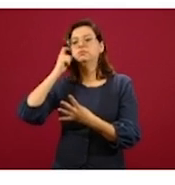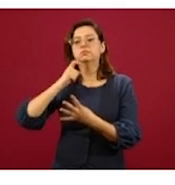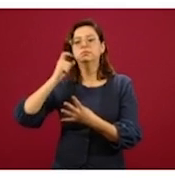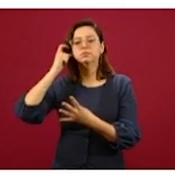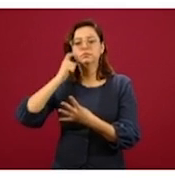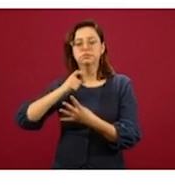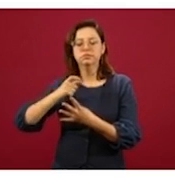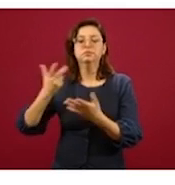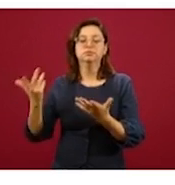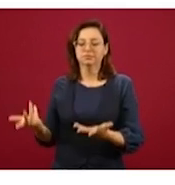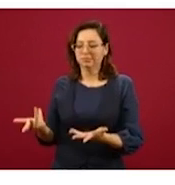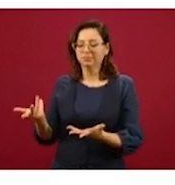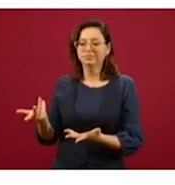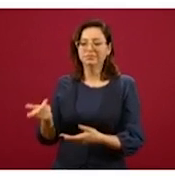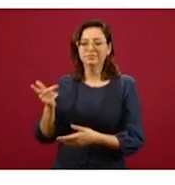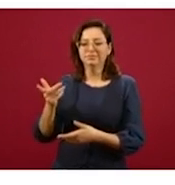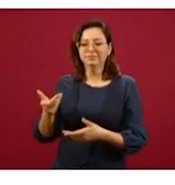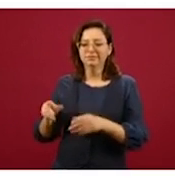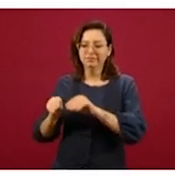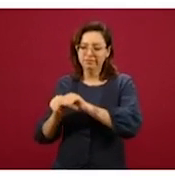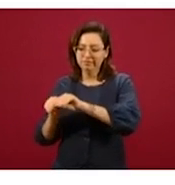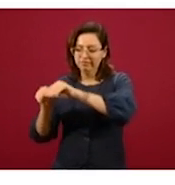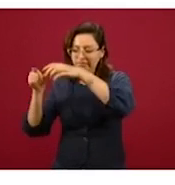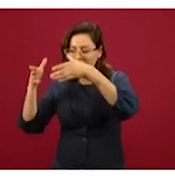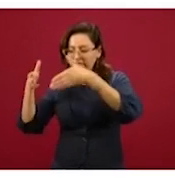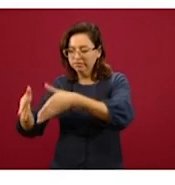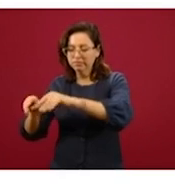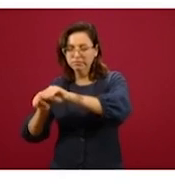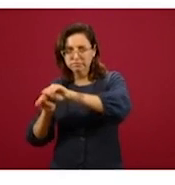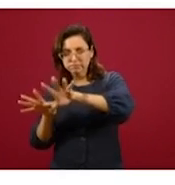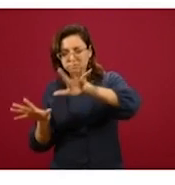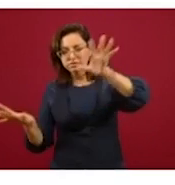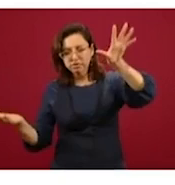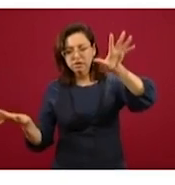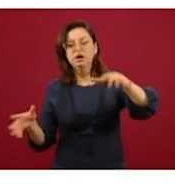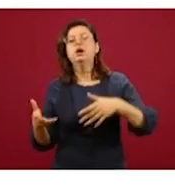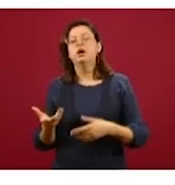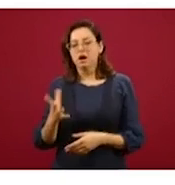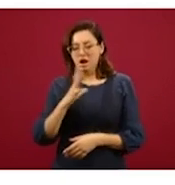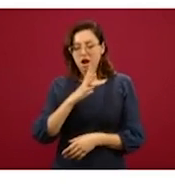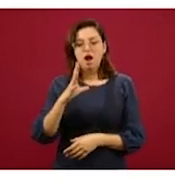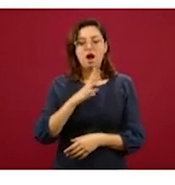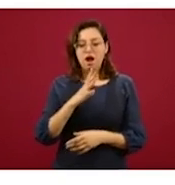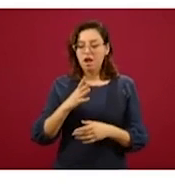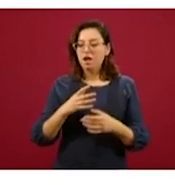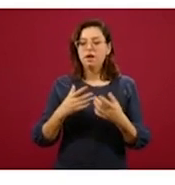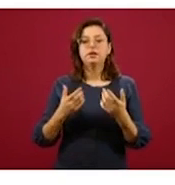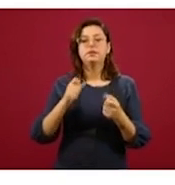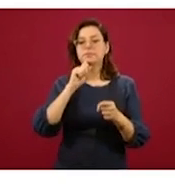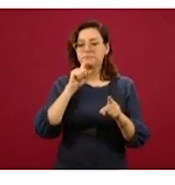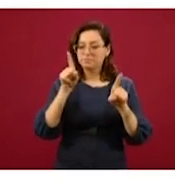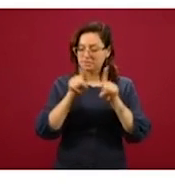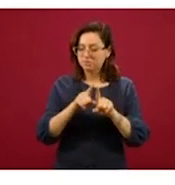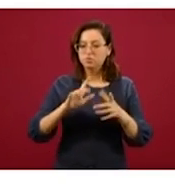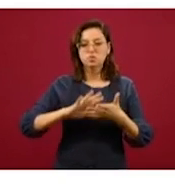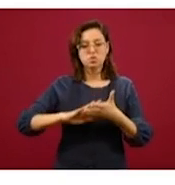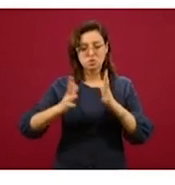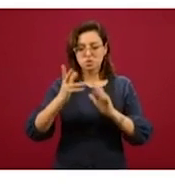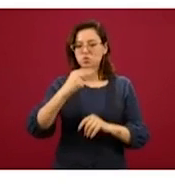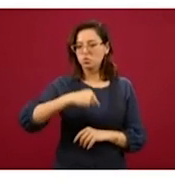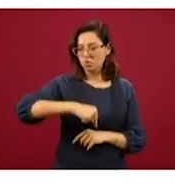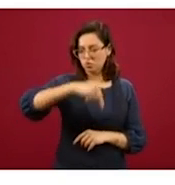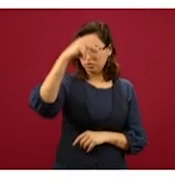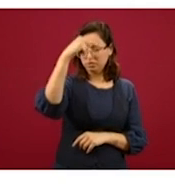nos fuimos a todas. Esto no quiere decir que solamente estamos ahí, como bien decimos, vamos a zonas de alta violencia, también tenemos obviamente en la zona